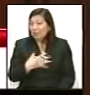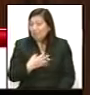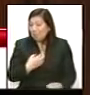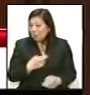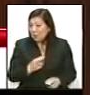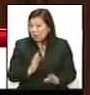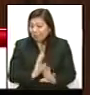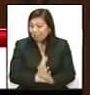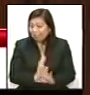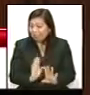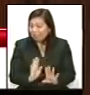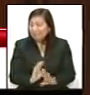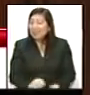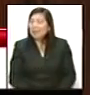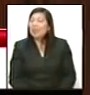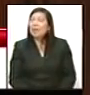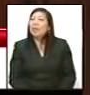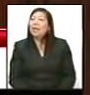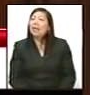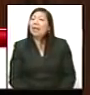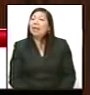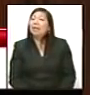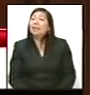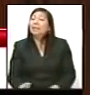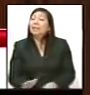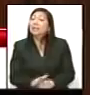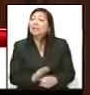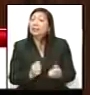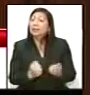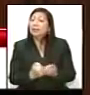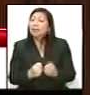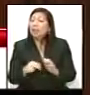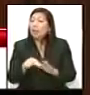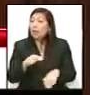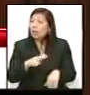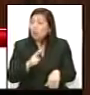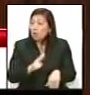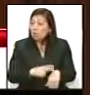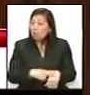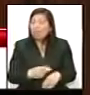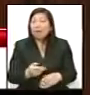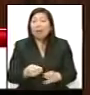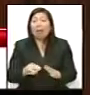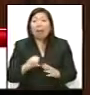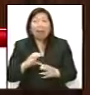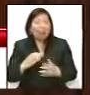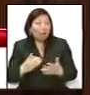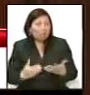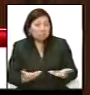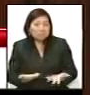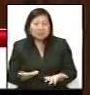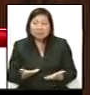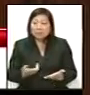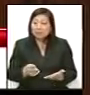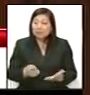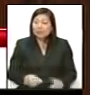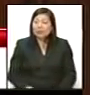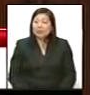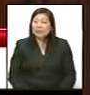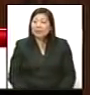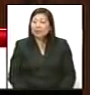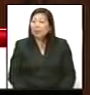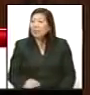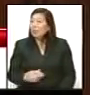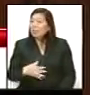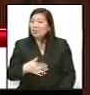público. ¿Por qué en las colaboraciones eficaces, en las normales, en las clásicas, hay secrecidad? No